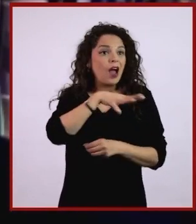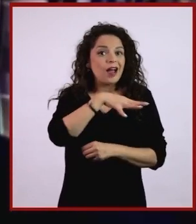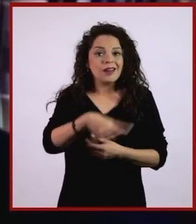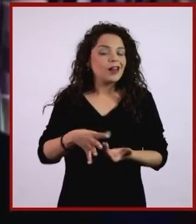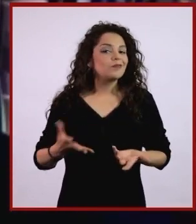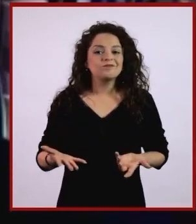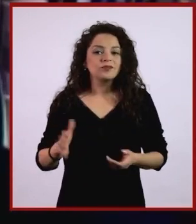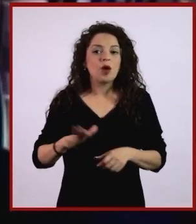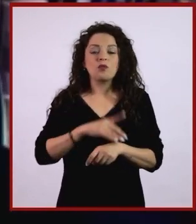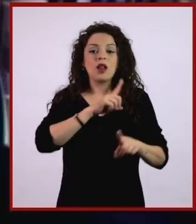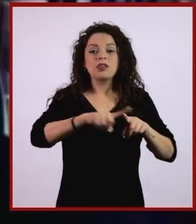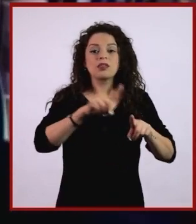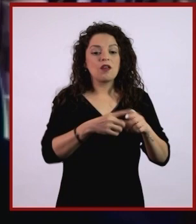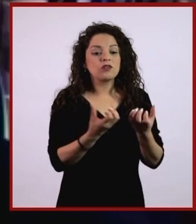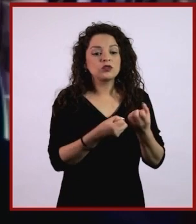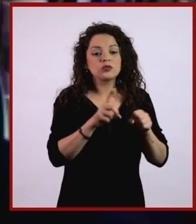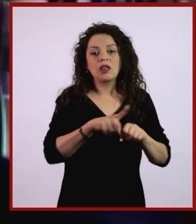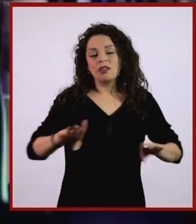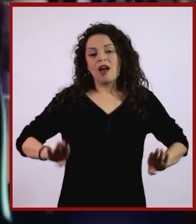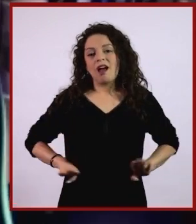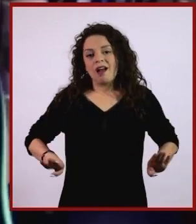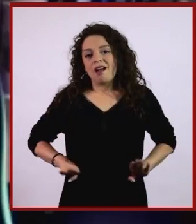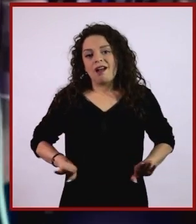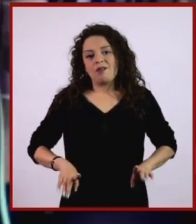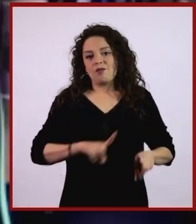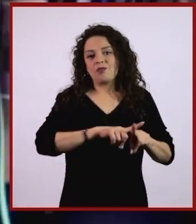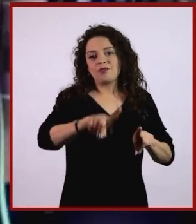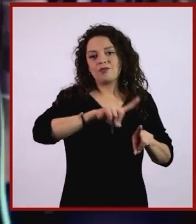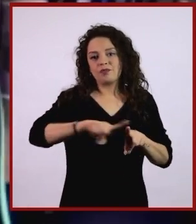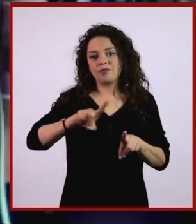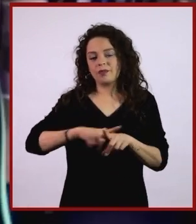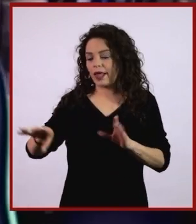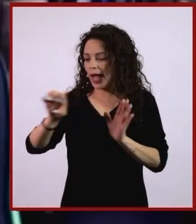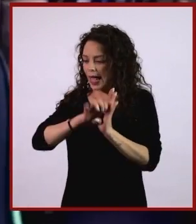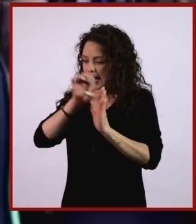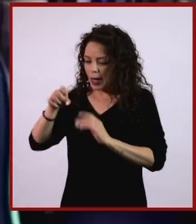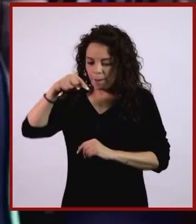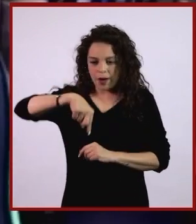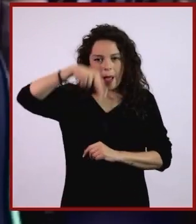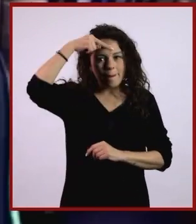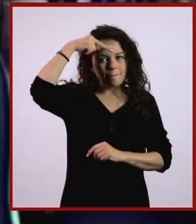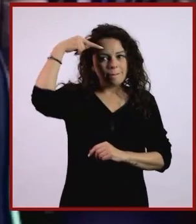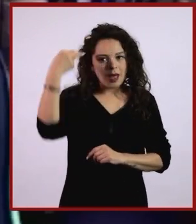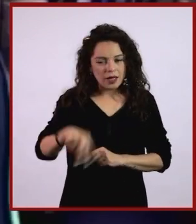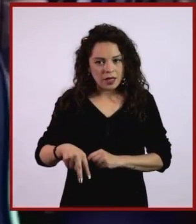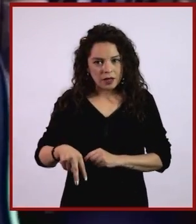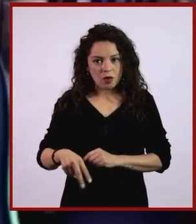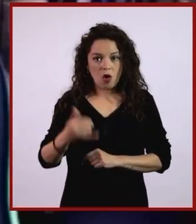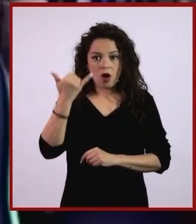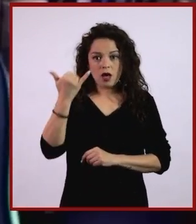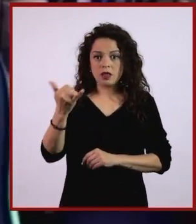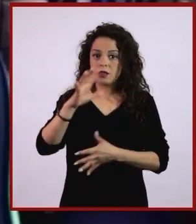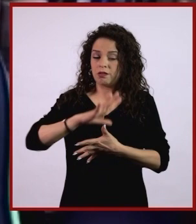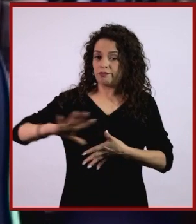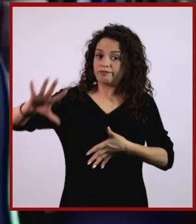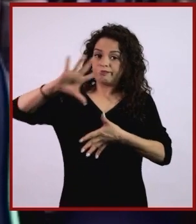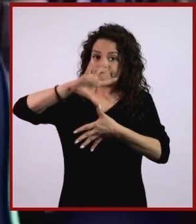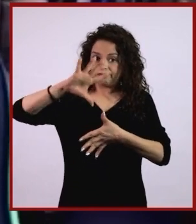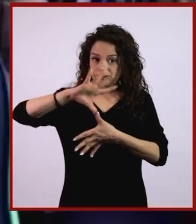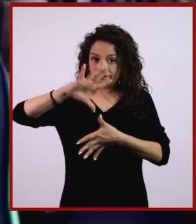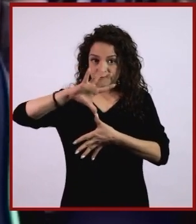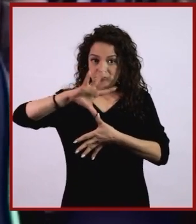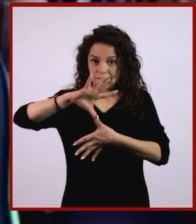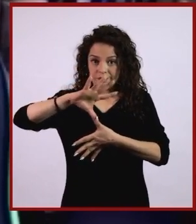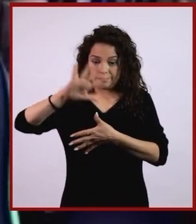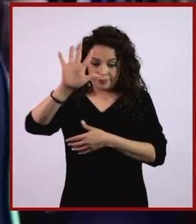generalizada, porque las diferentes sociedades tienen características distintas. Creo que, por ejemplo, en el caso de México, y en el caso de las sociedades americanas,